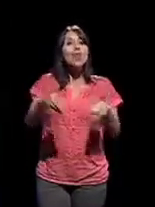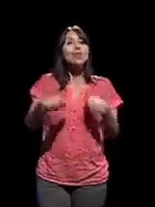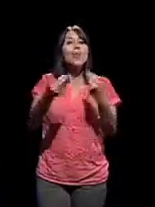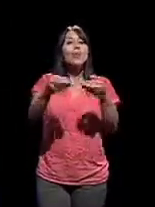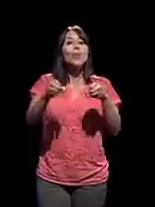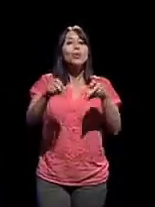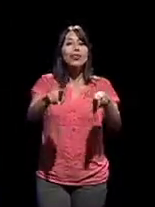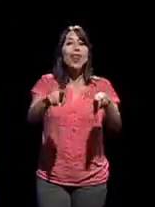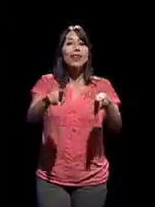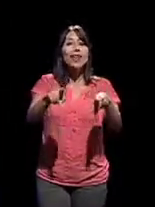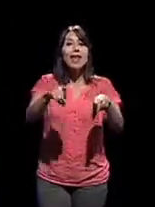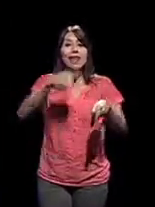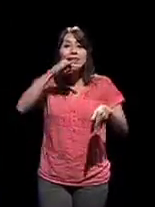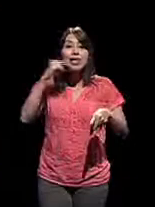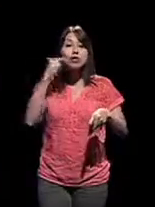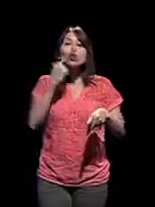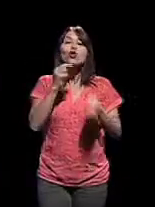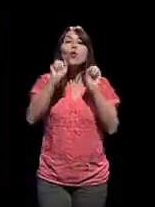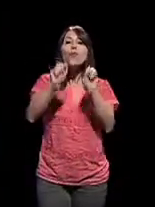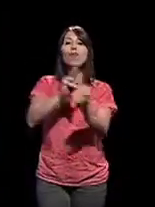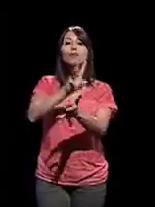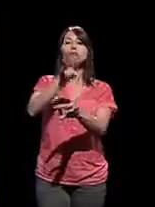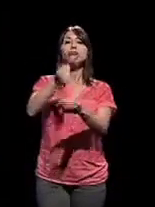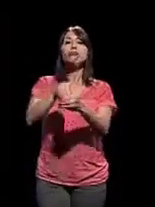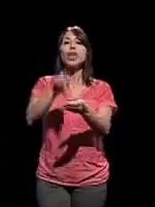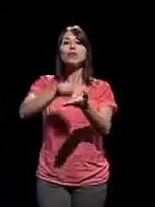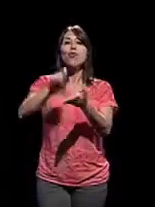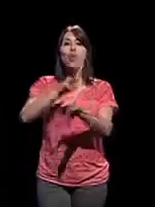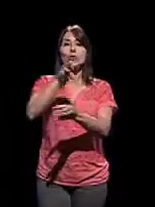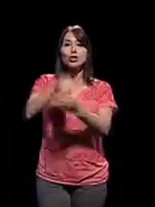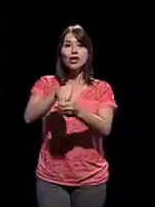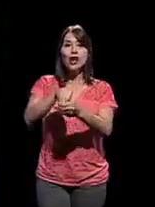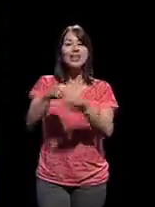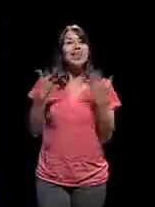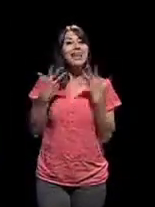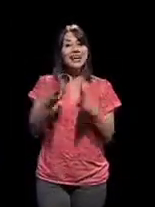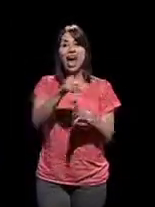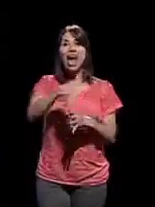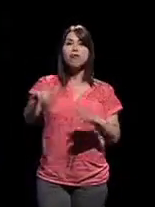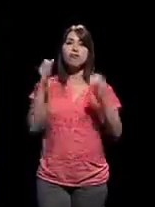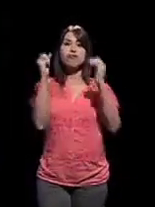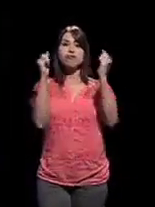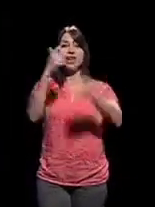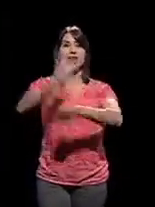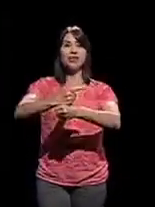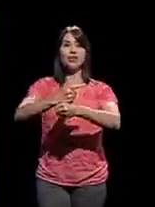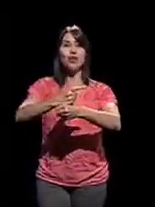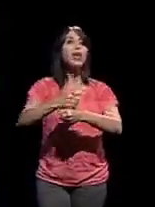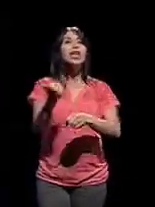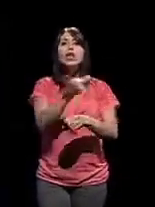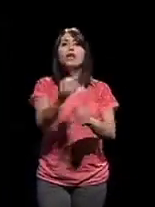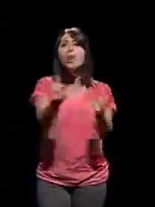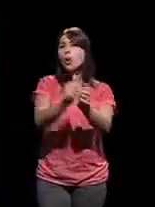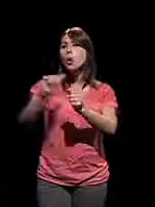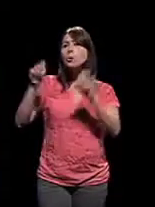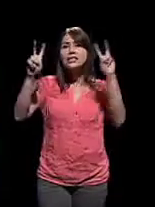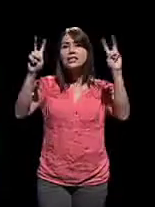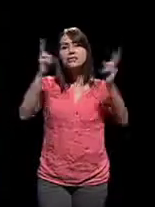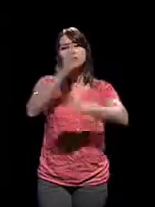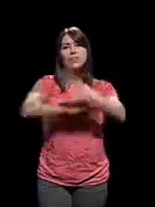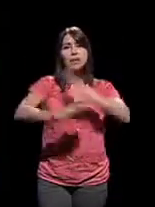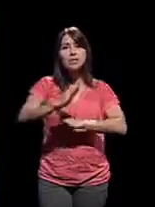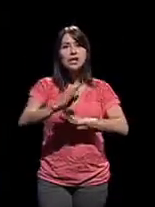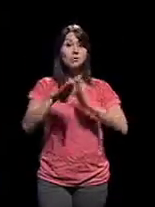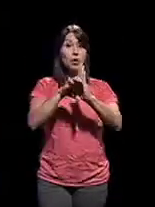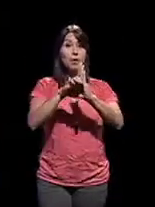la oportunidad a un chico sordo, digamos, de estudiar en una escuela inclusiva, que tenga ya el ESCO como variable. Y así para todo el otro tipo, las otras